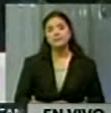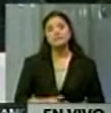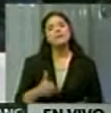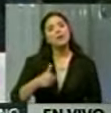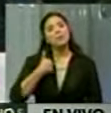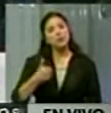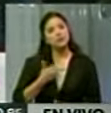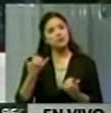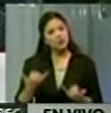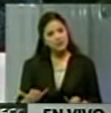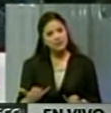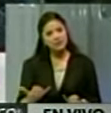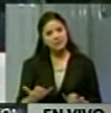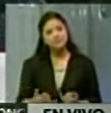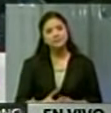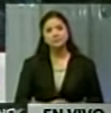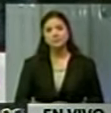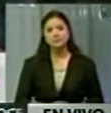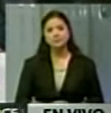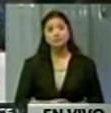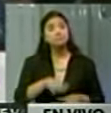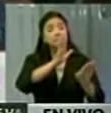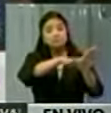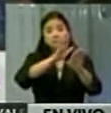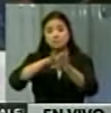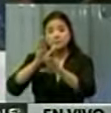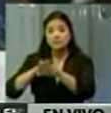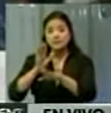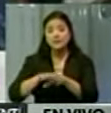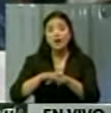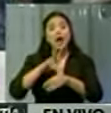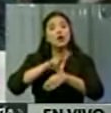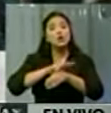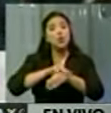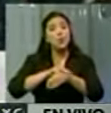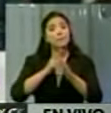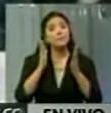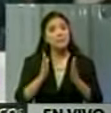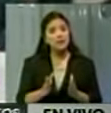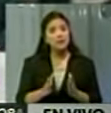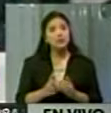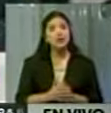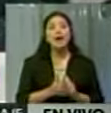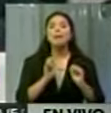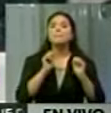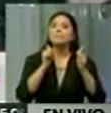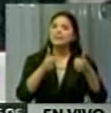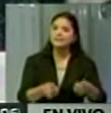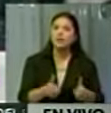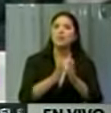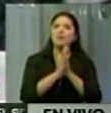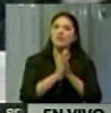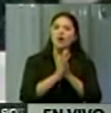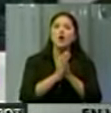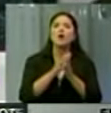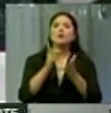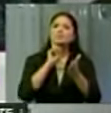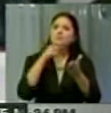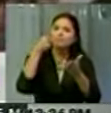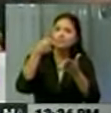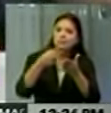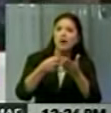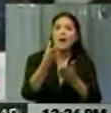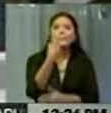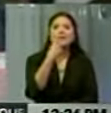Aprovecho la oportunidad para hacerle un llamado a los colegas y a los colegas. Comencemos a indicar los medicamentos con principio